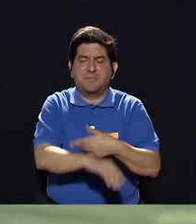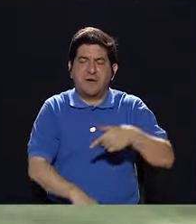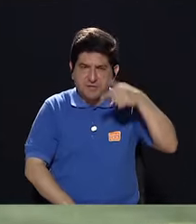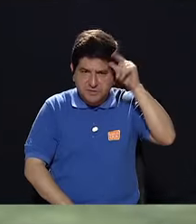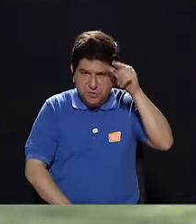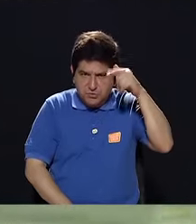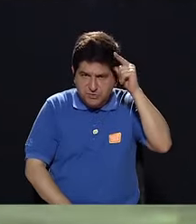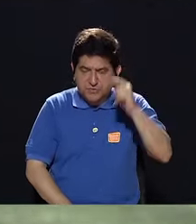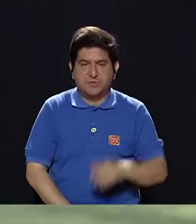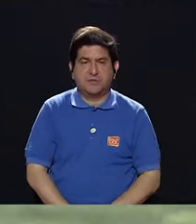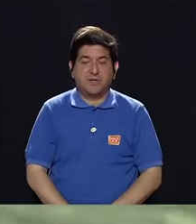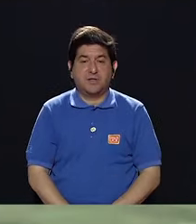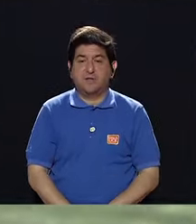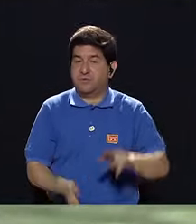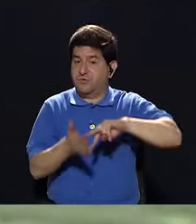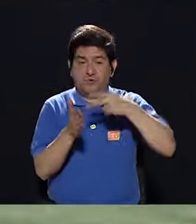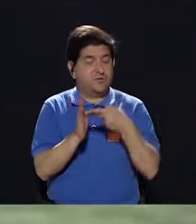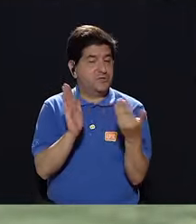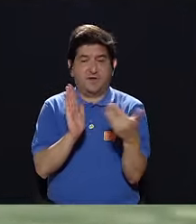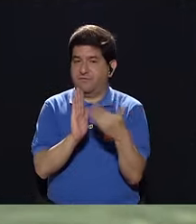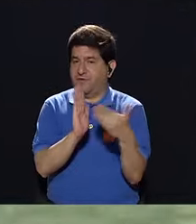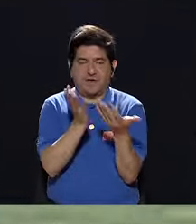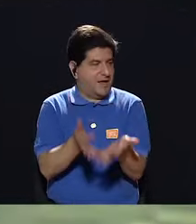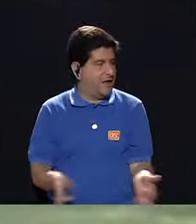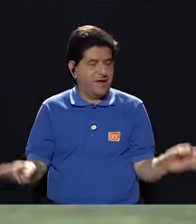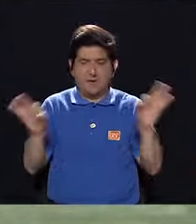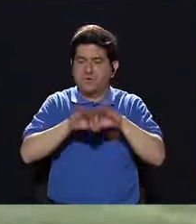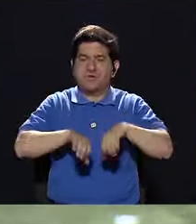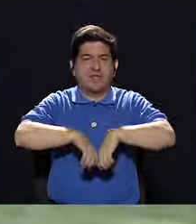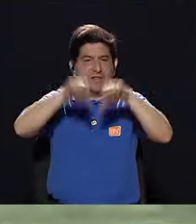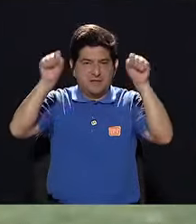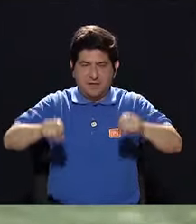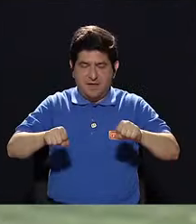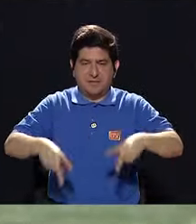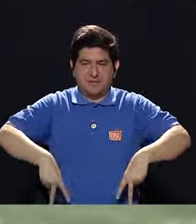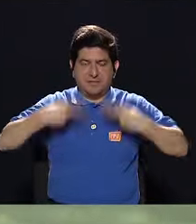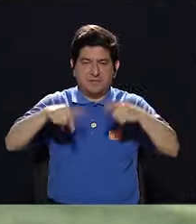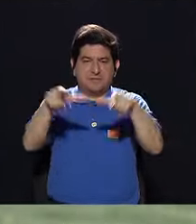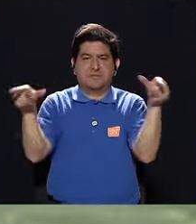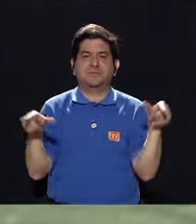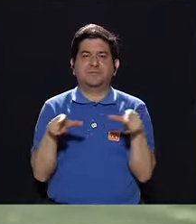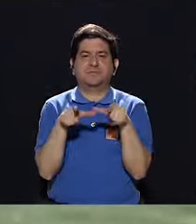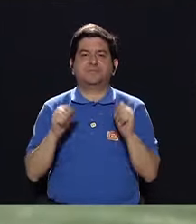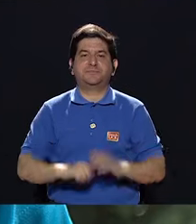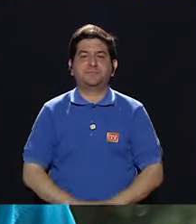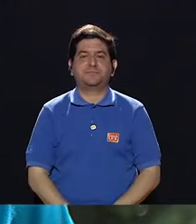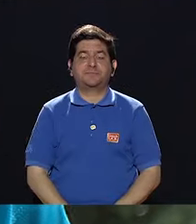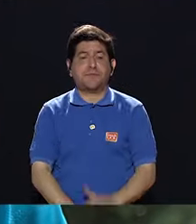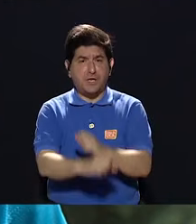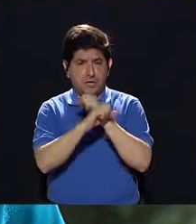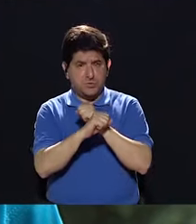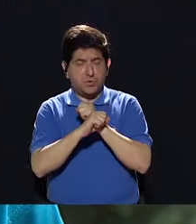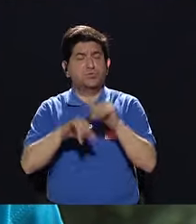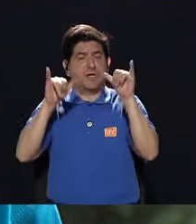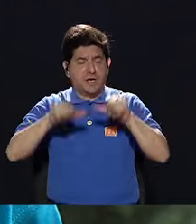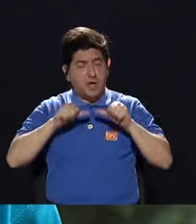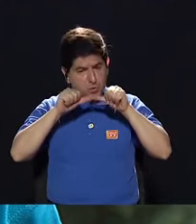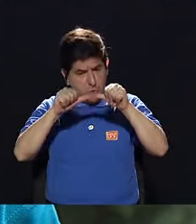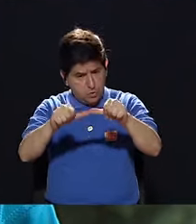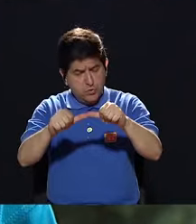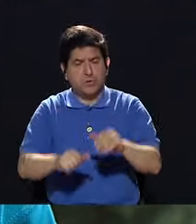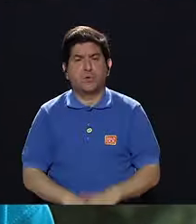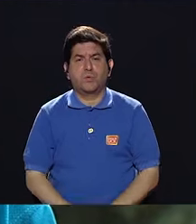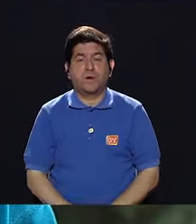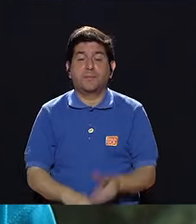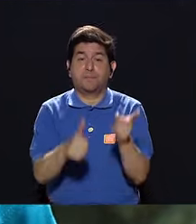pastos, por lo que no estaríamos haciendo una afectación importante a los ecosistemas de la zona. Se garantiza que sea